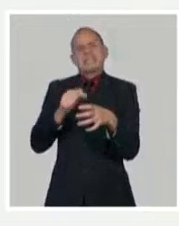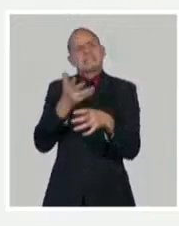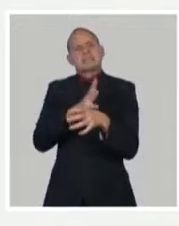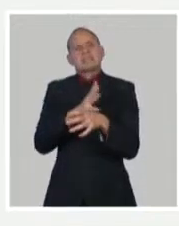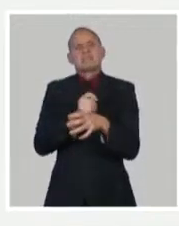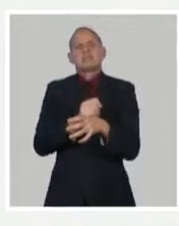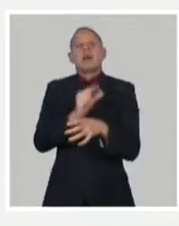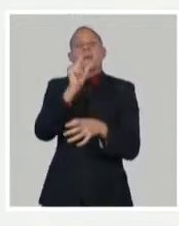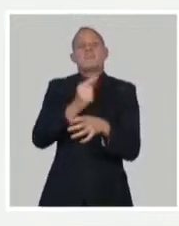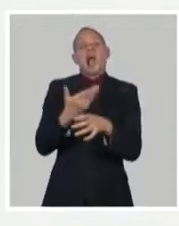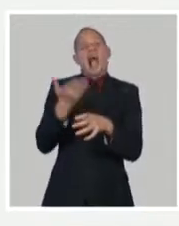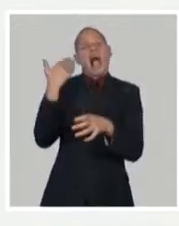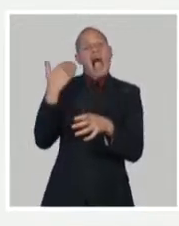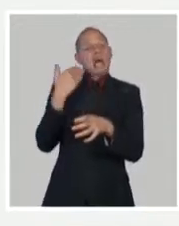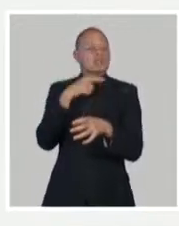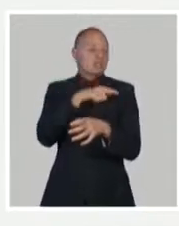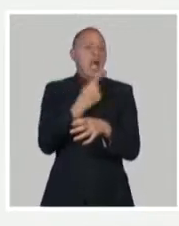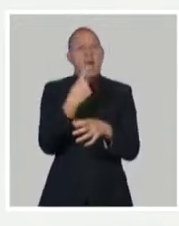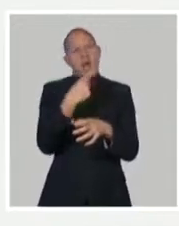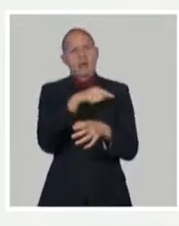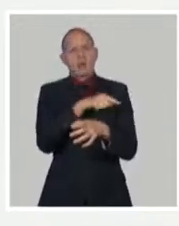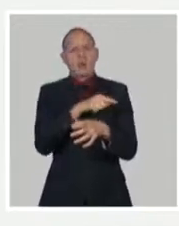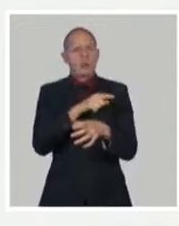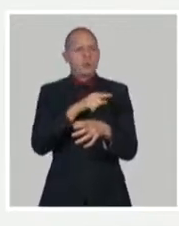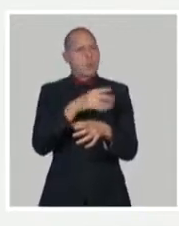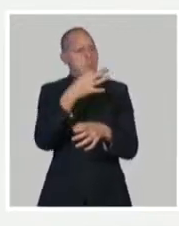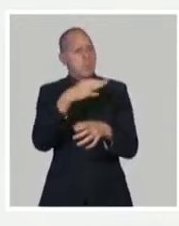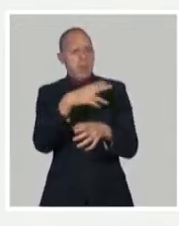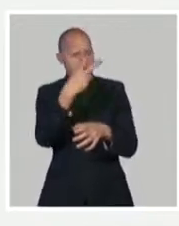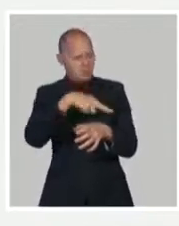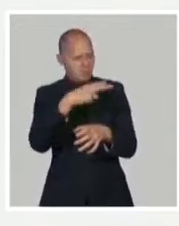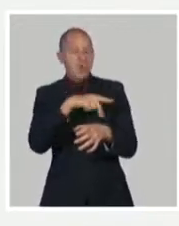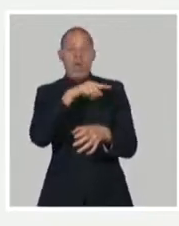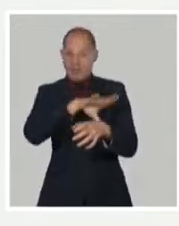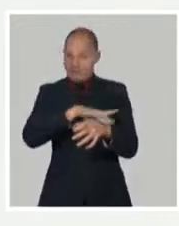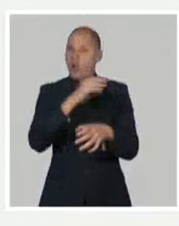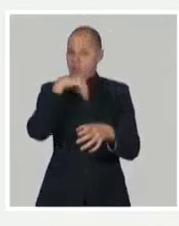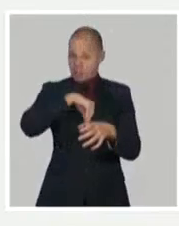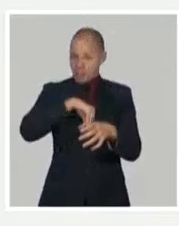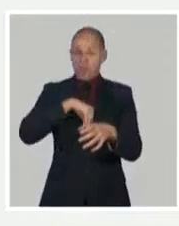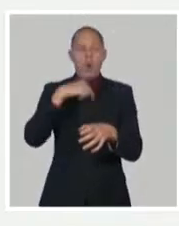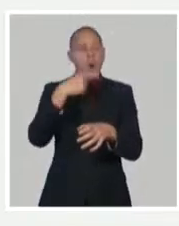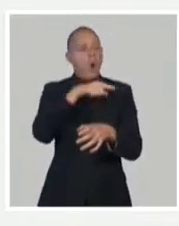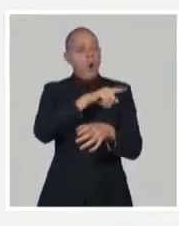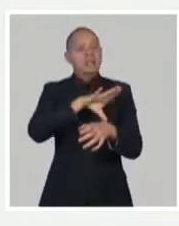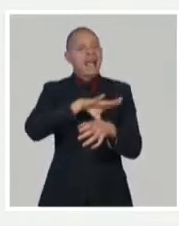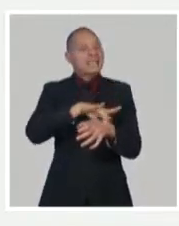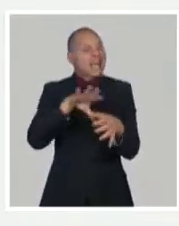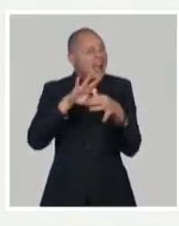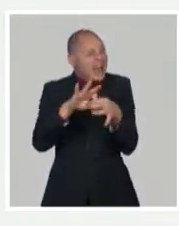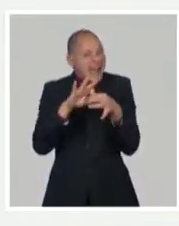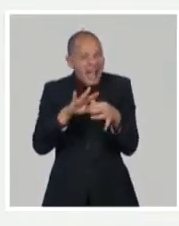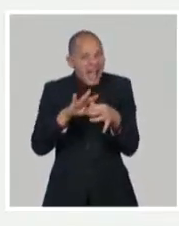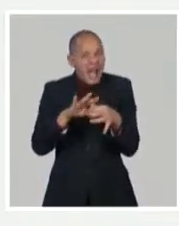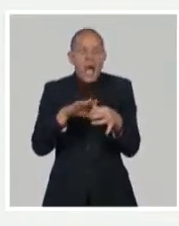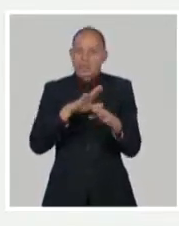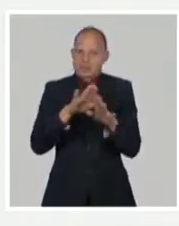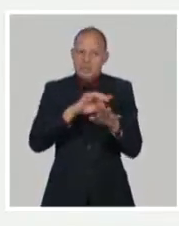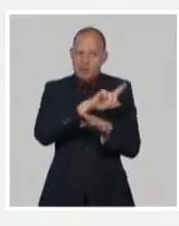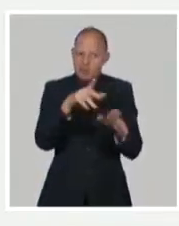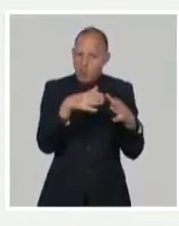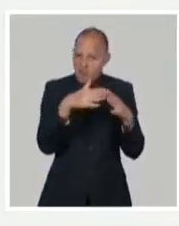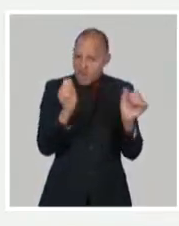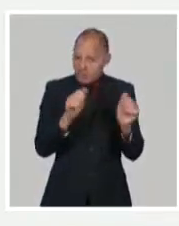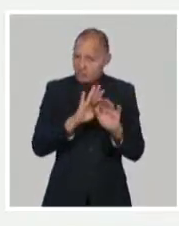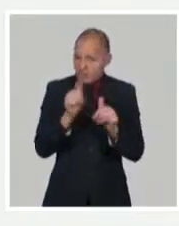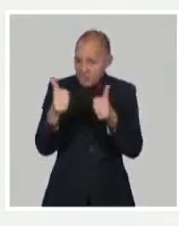asintomático hasta el grave, porque realmente hay una respuesta inmune diferente en cada uno de los diferentes espectros de la enfermedad. Mientras más las